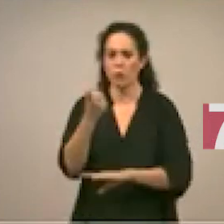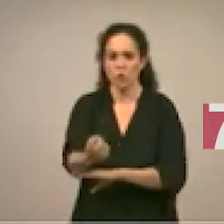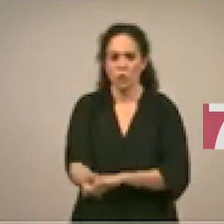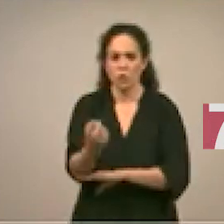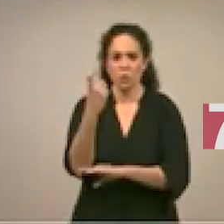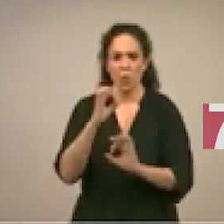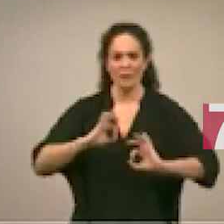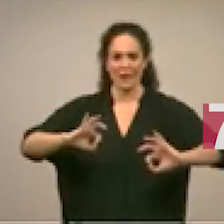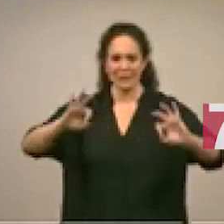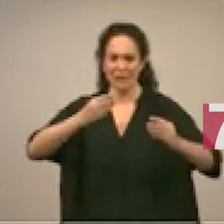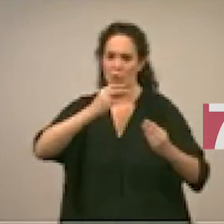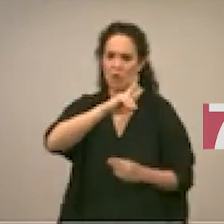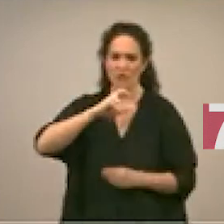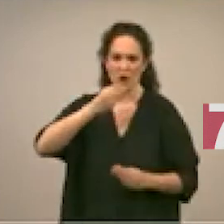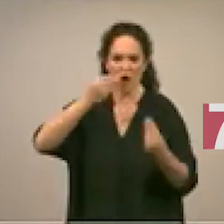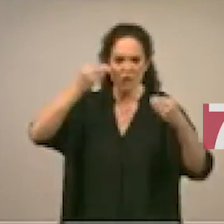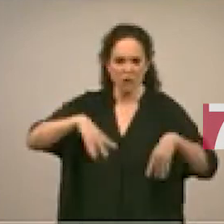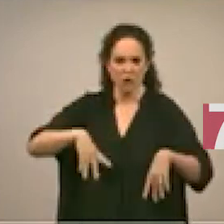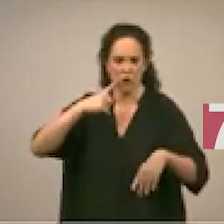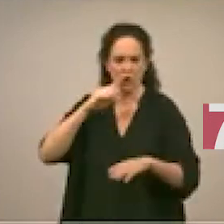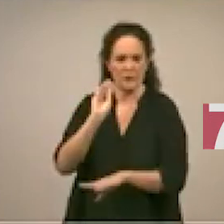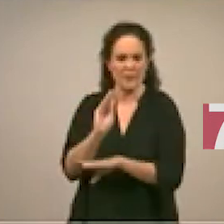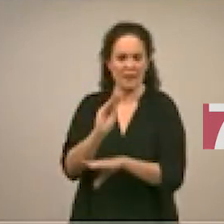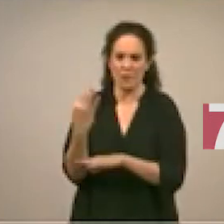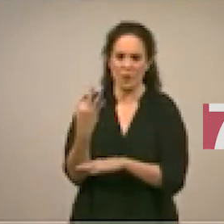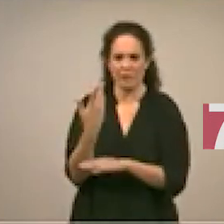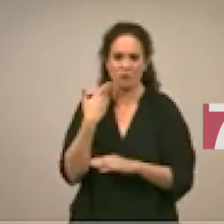tienen un valor histórico y cuyo mantenimiento se plantea